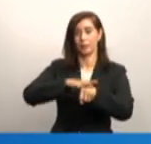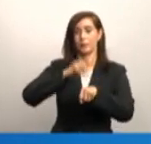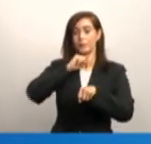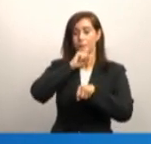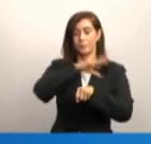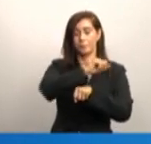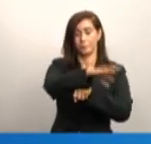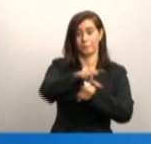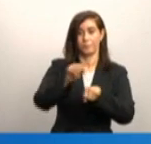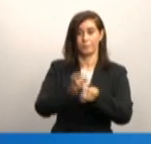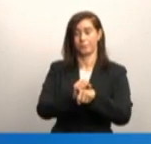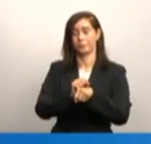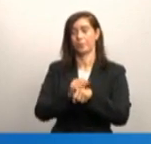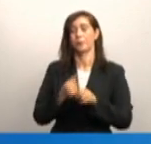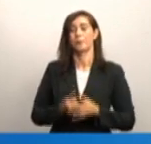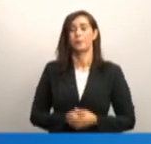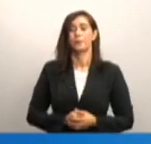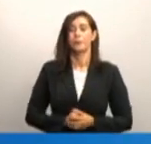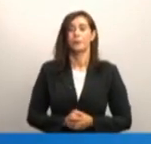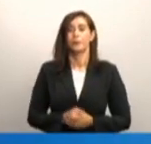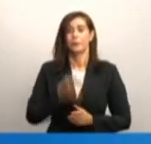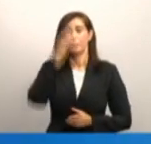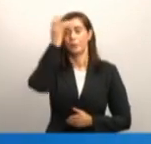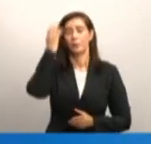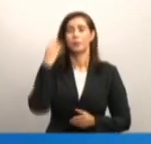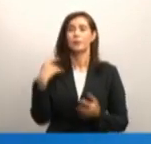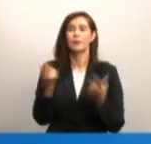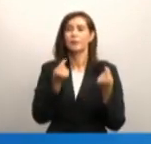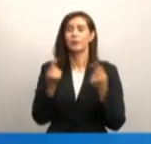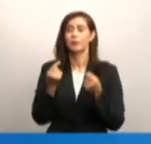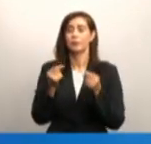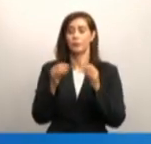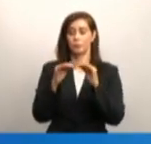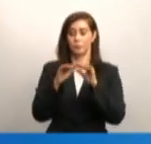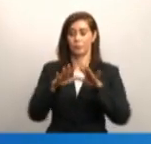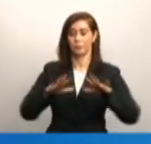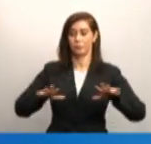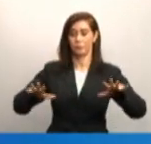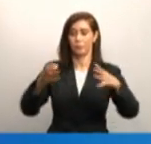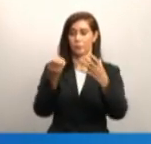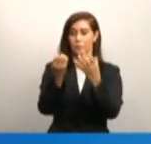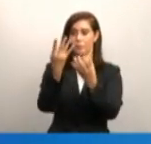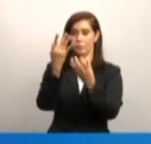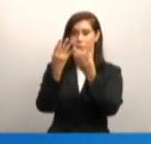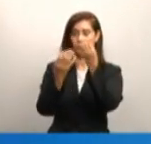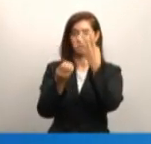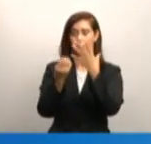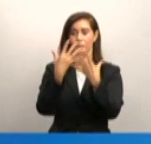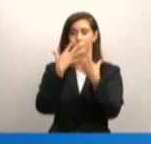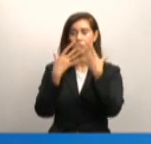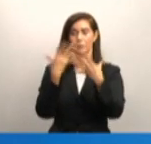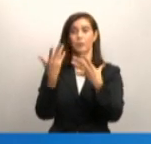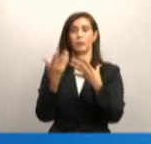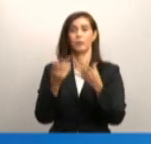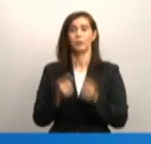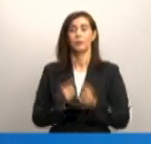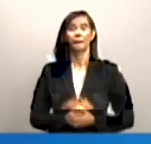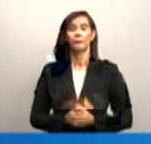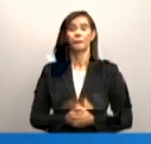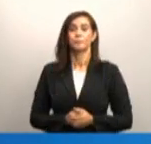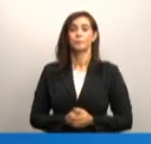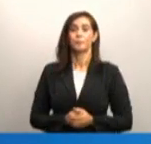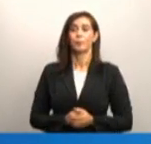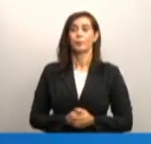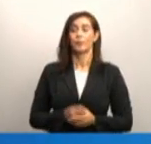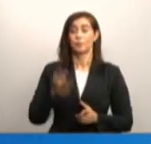Entonces, teniendo ese cargo además, ¿qué se ha hecho hasta ahora en esa comisión y la urgencia que se ha planteado? Si tienen